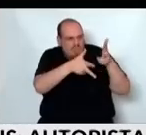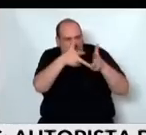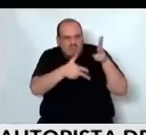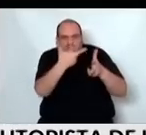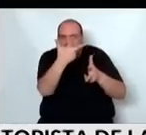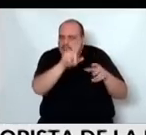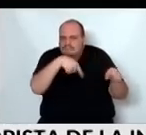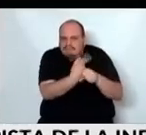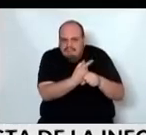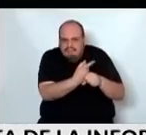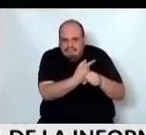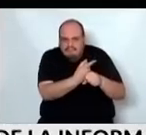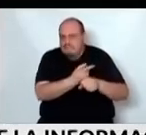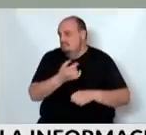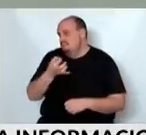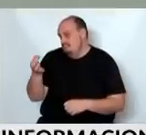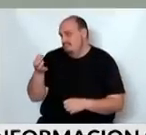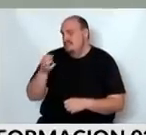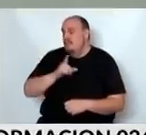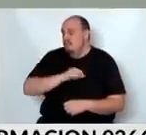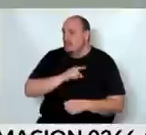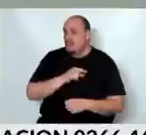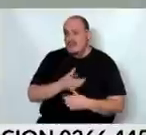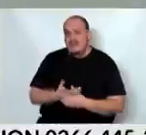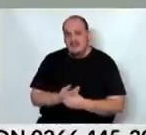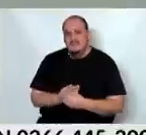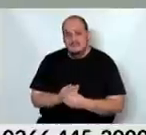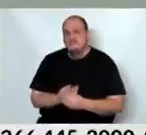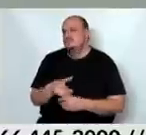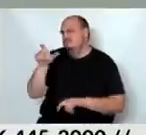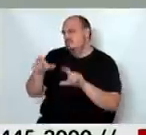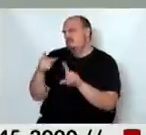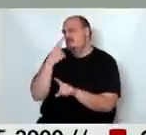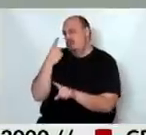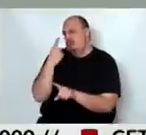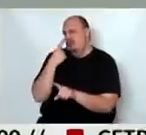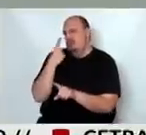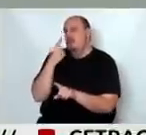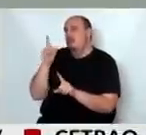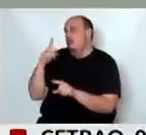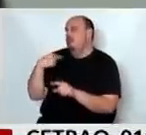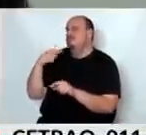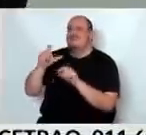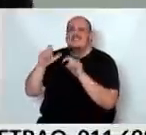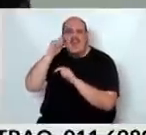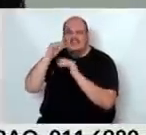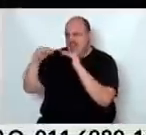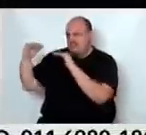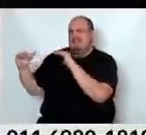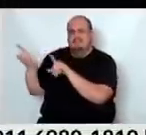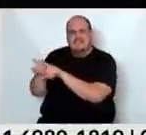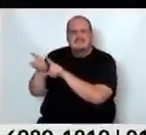seguidas, sí, ¿no? Digo, duele, a mí me pasa, y tengo conocidos por ahí, o de mi misma generación, de mi misma camada del